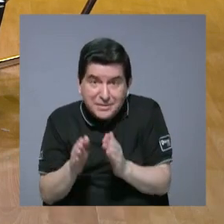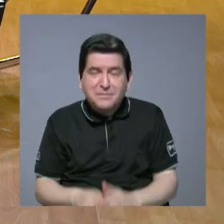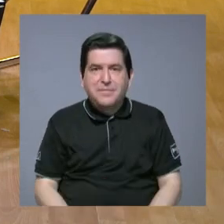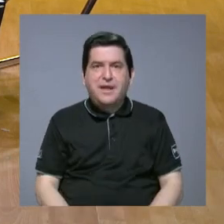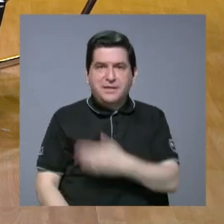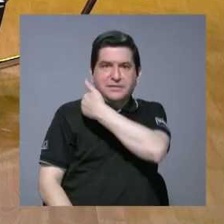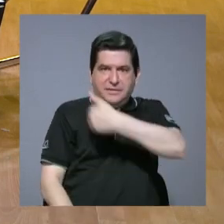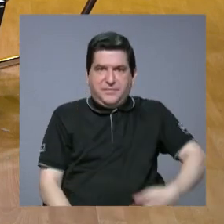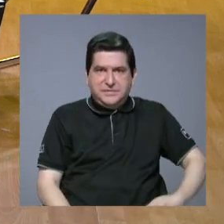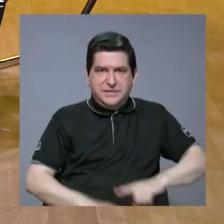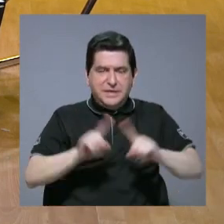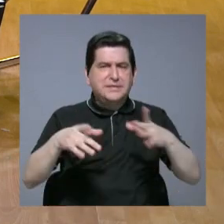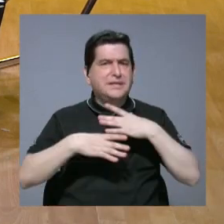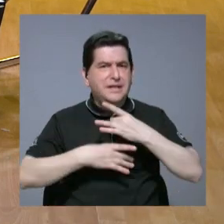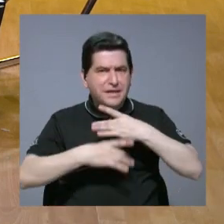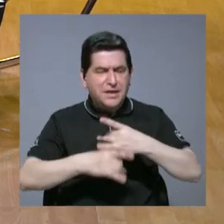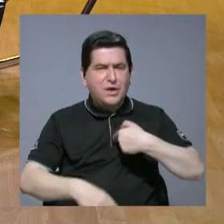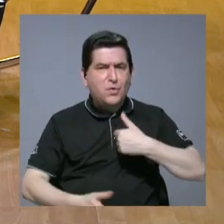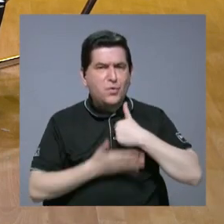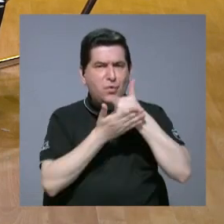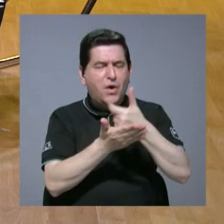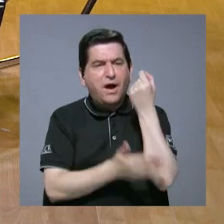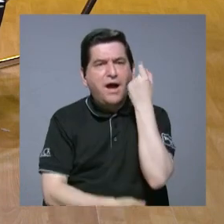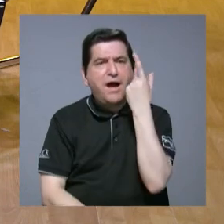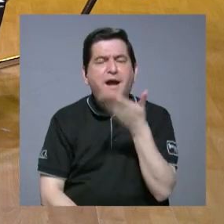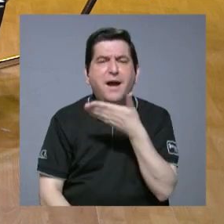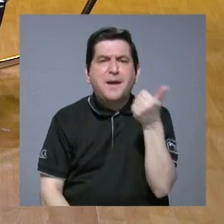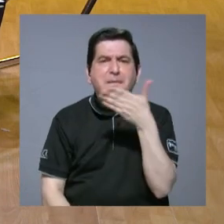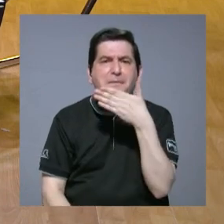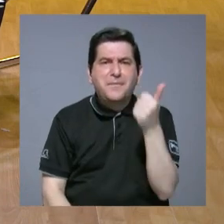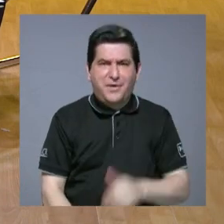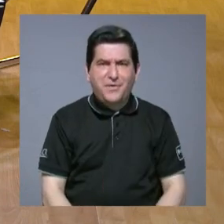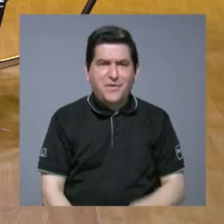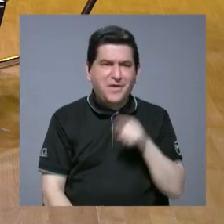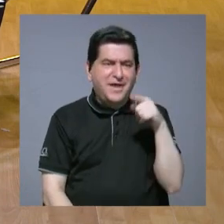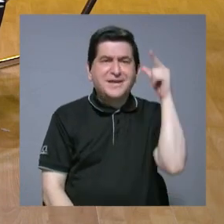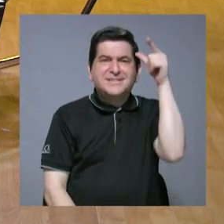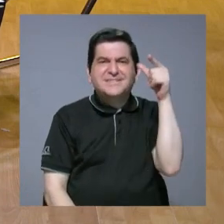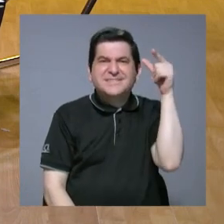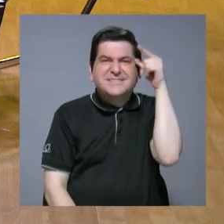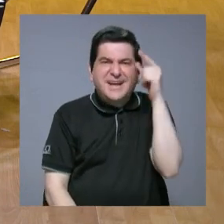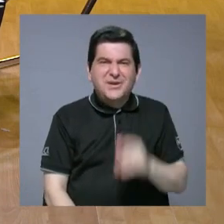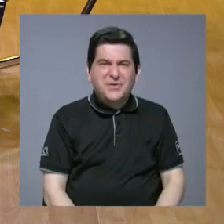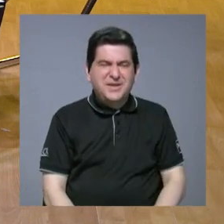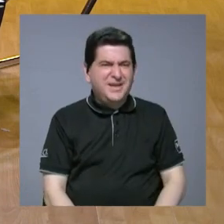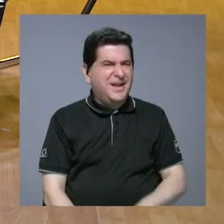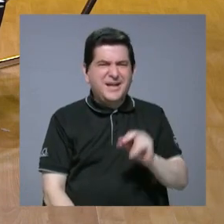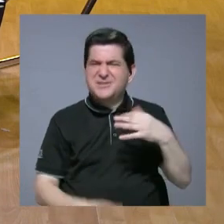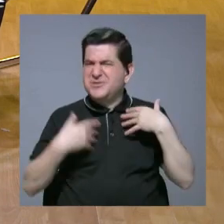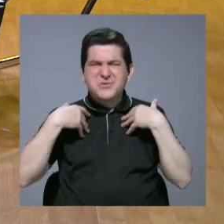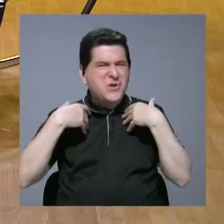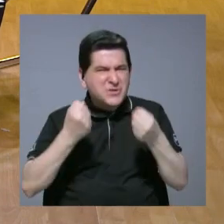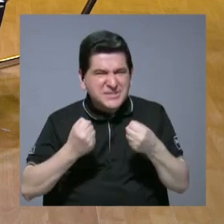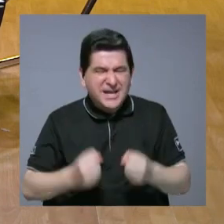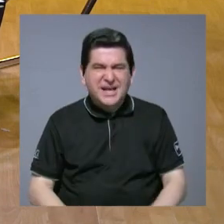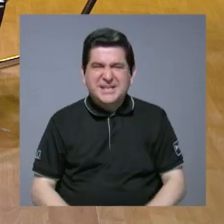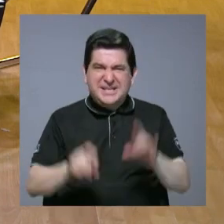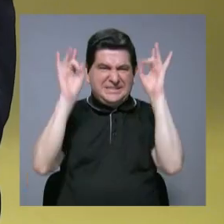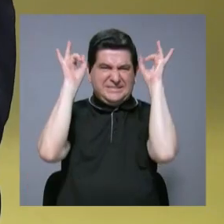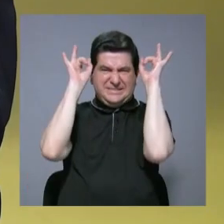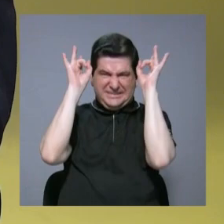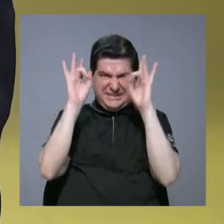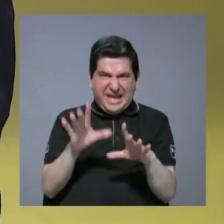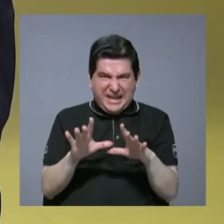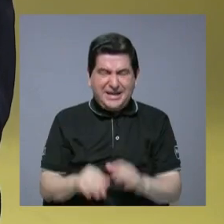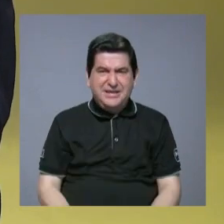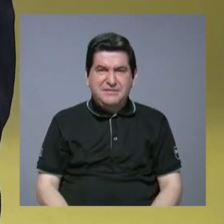interesante porque le ayuda a uno a entender mejor esa lógica malsana y un poco perversa